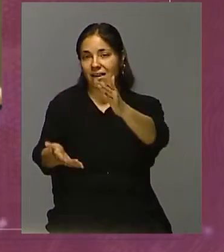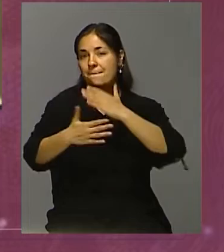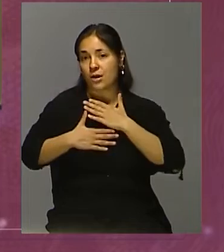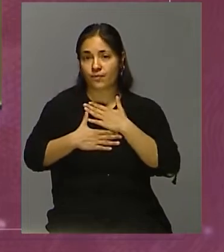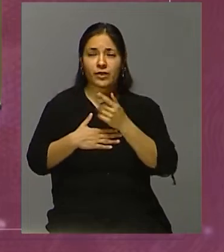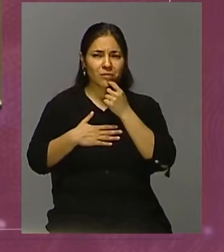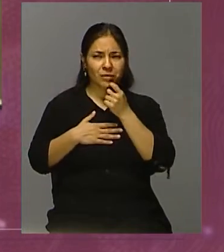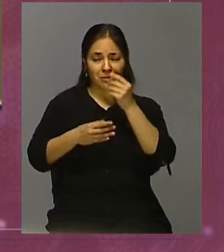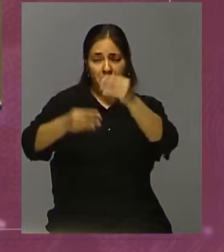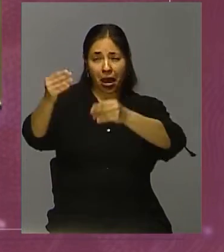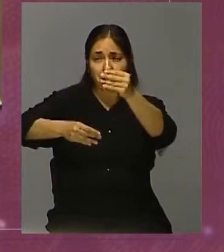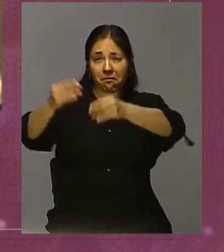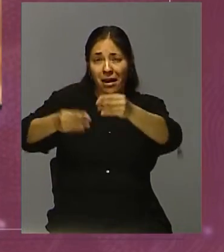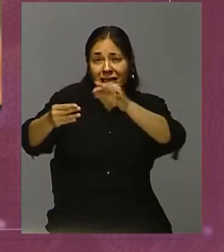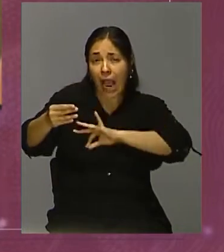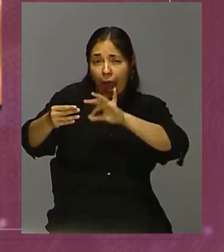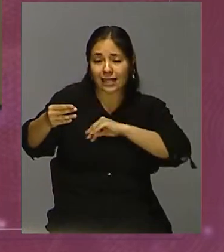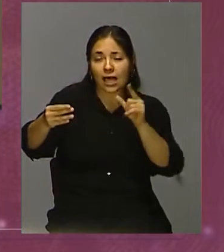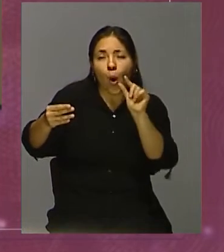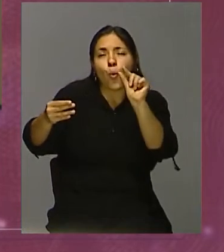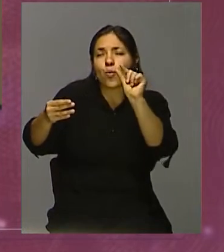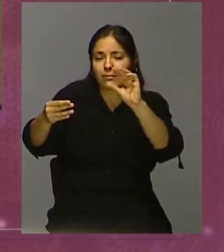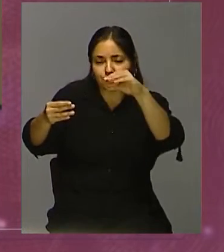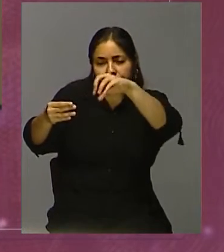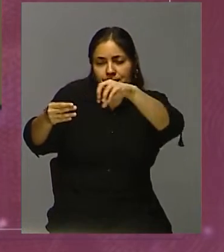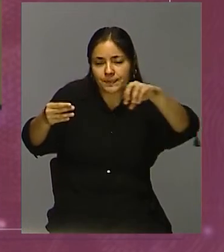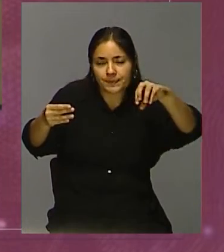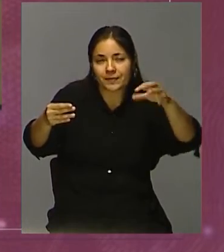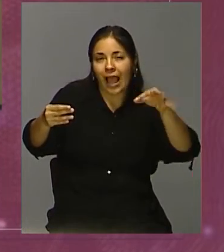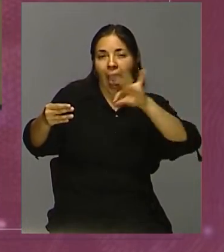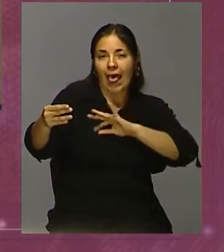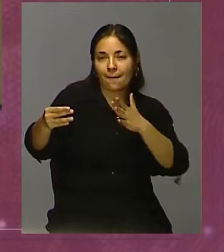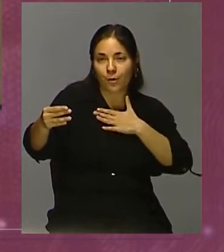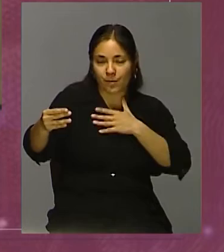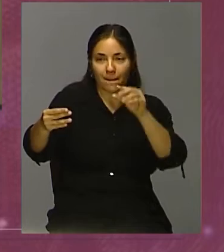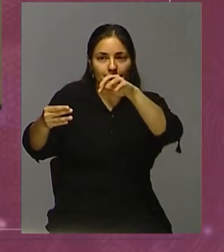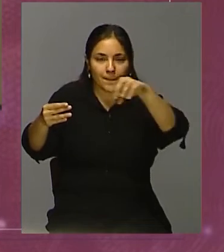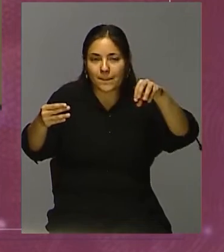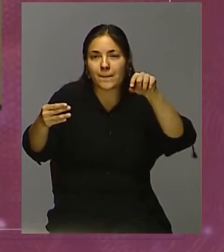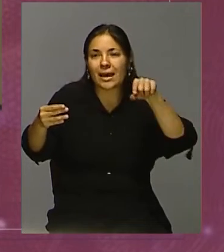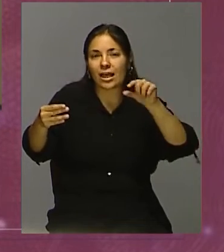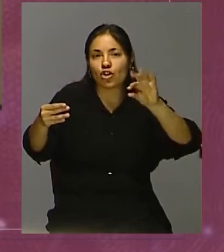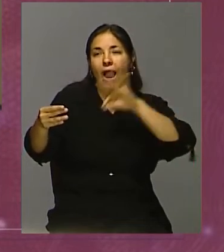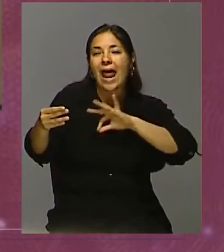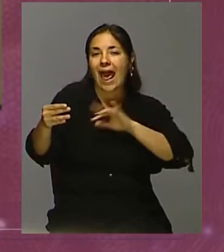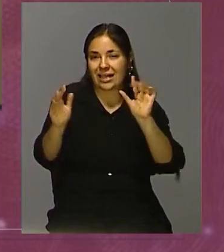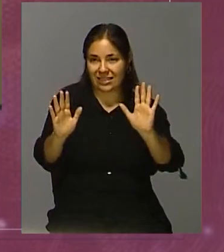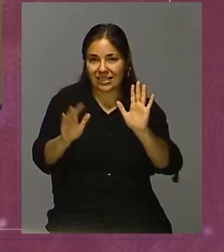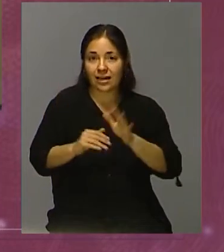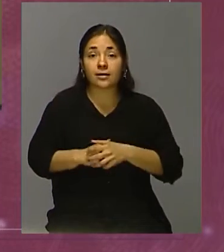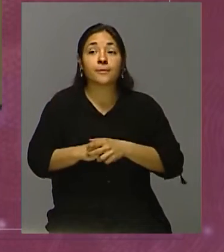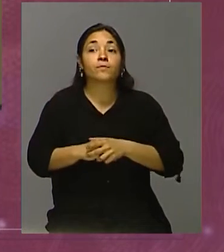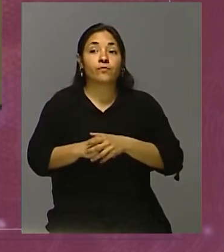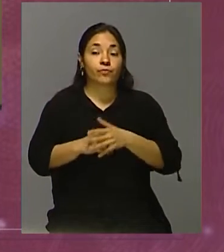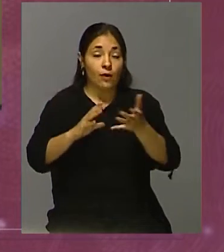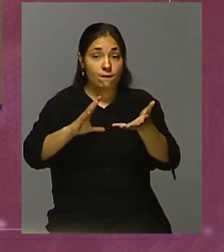una pequeña partecita del precio y lógicamente vamos a tener derecho a una pequeña partecita de lo que eso gana. Entonces, ¿hay maneras